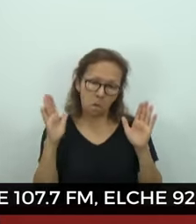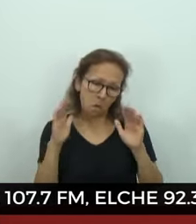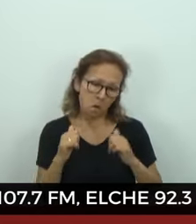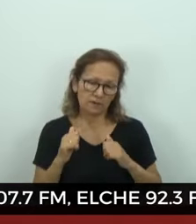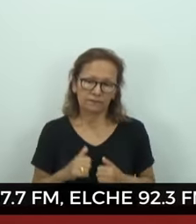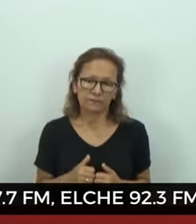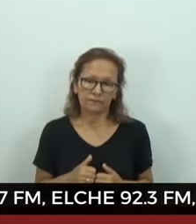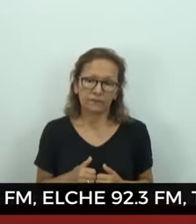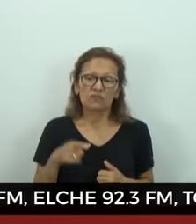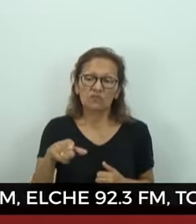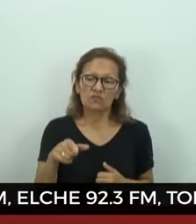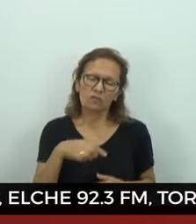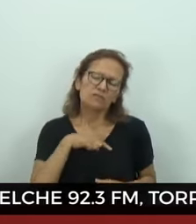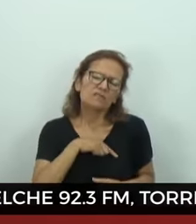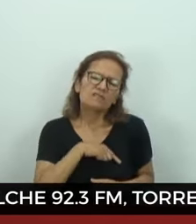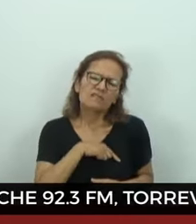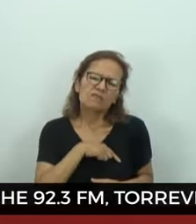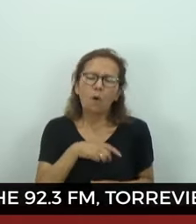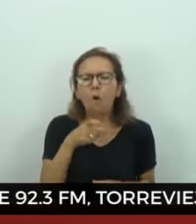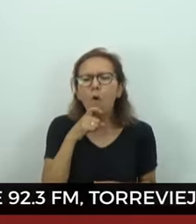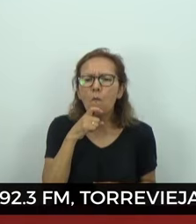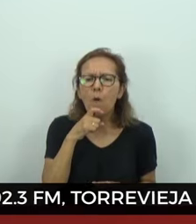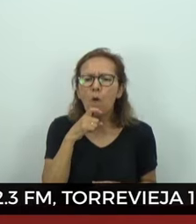¿cómo te sientes cuando alguien te pisotea?